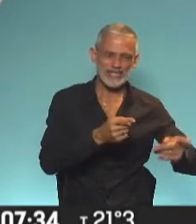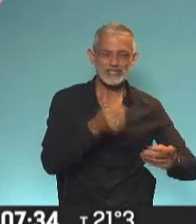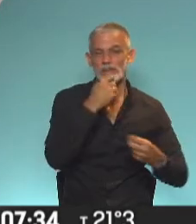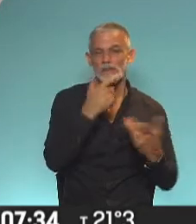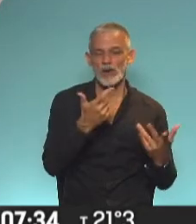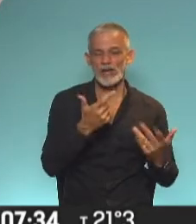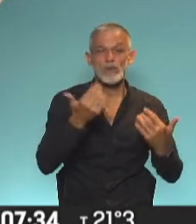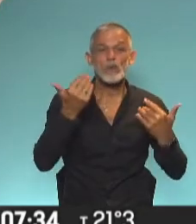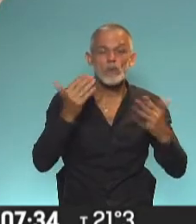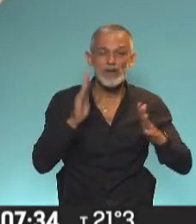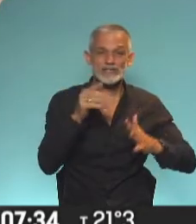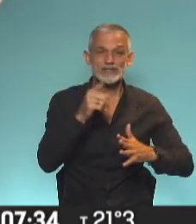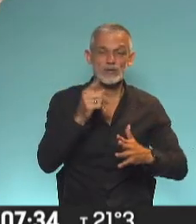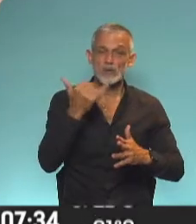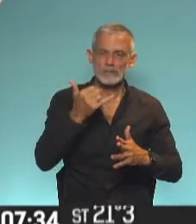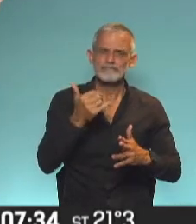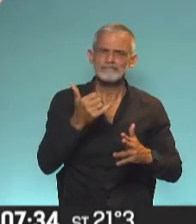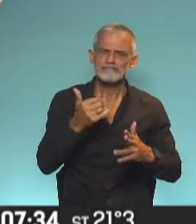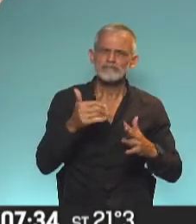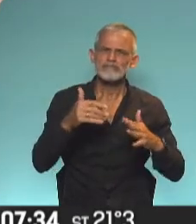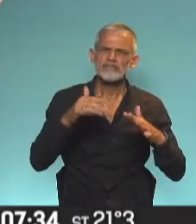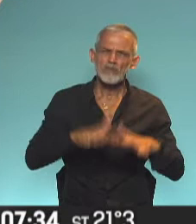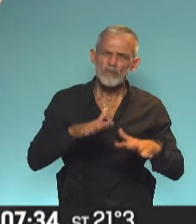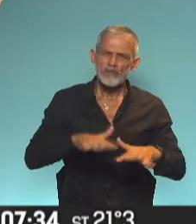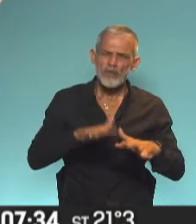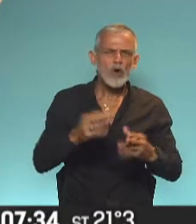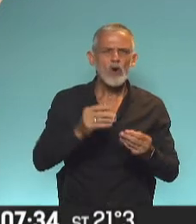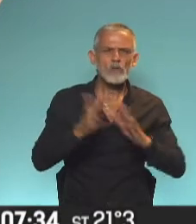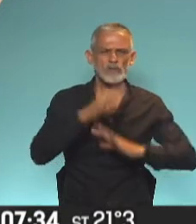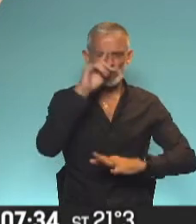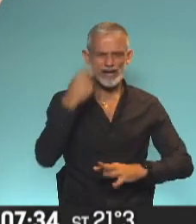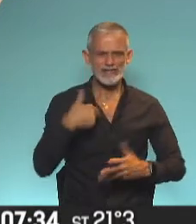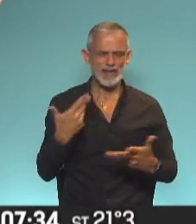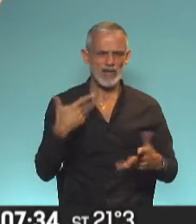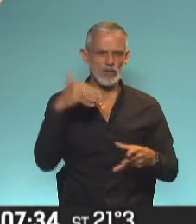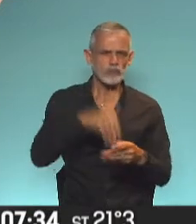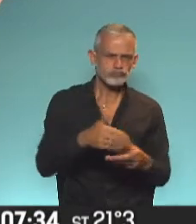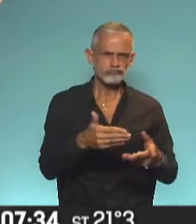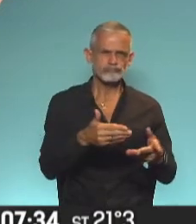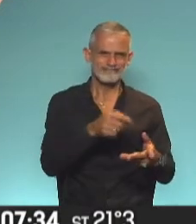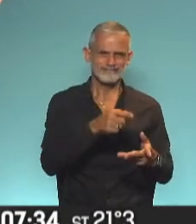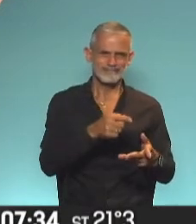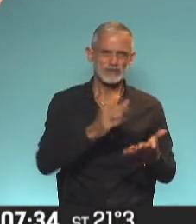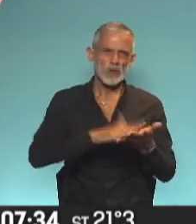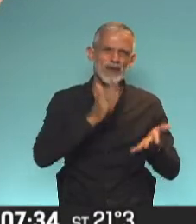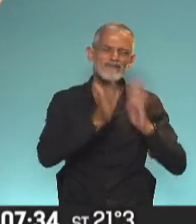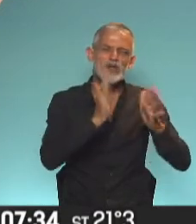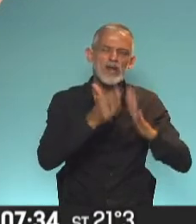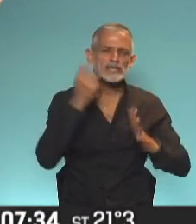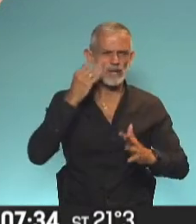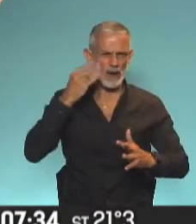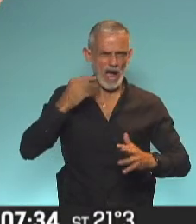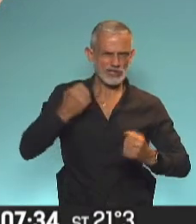de quizás una de las patas más frágiles en cuanto a de qué manera el Estado interviene en lo que es la violencia machista, que es